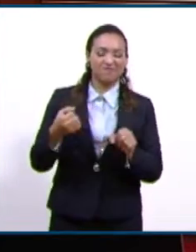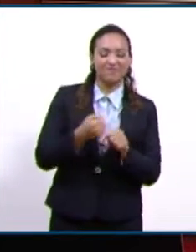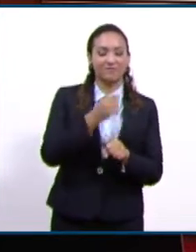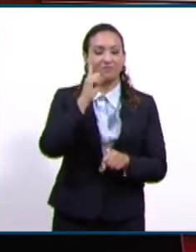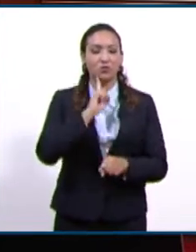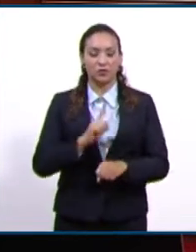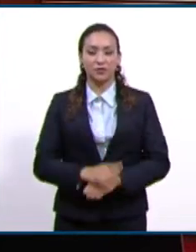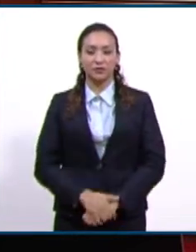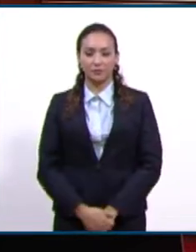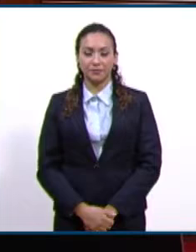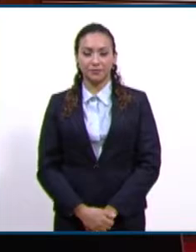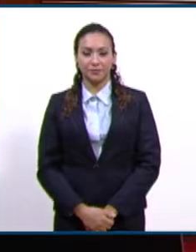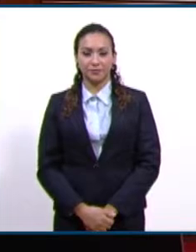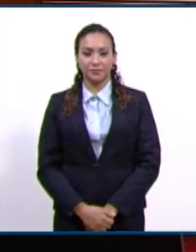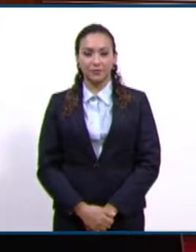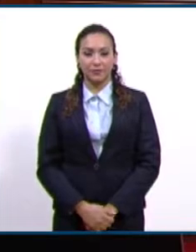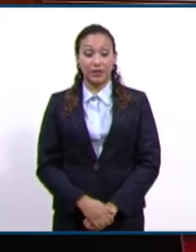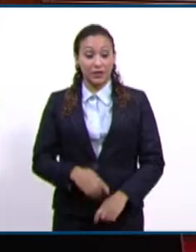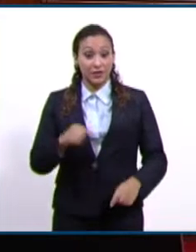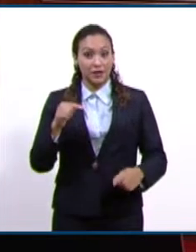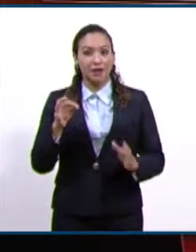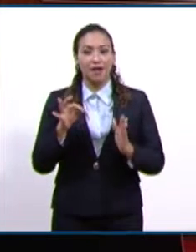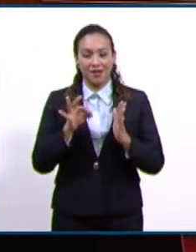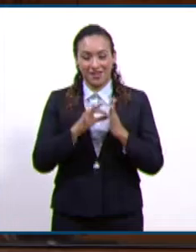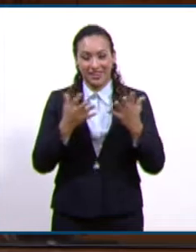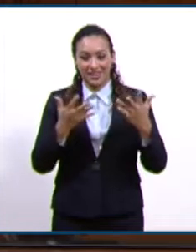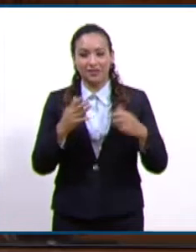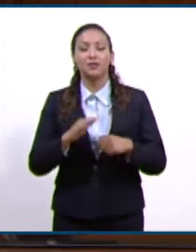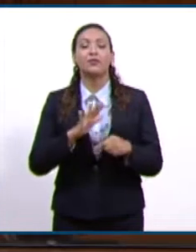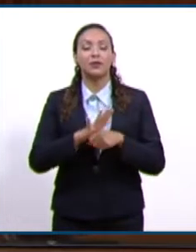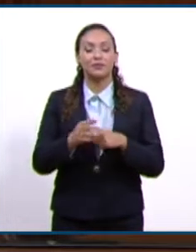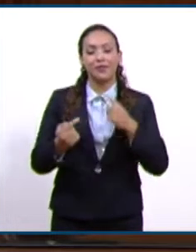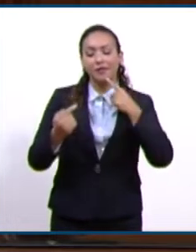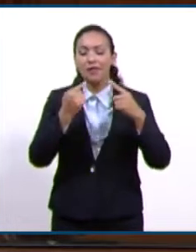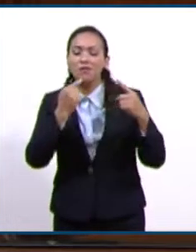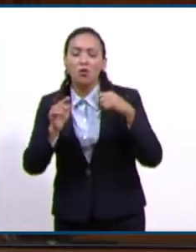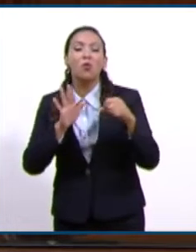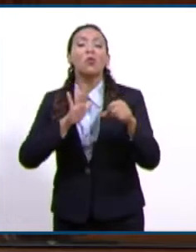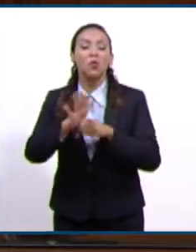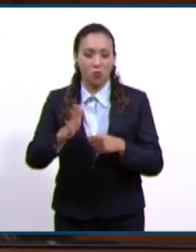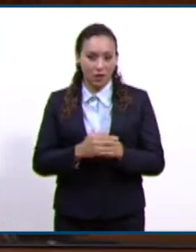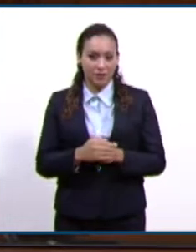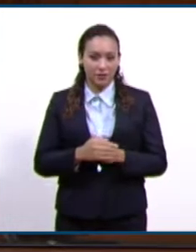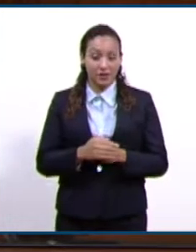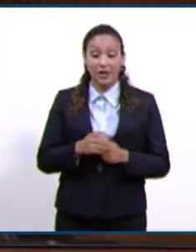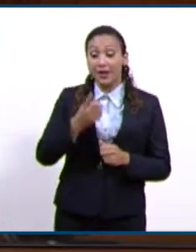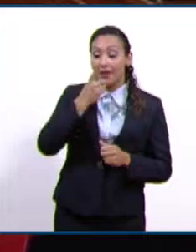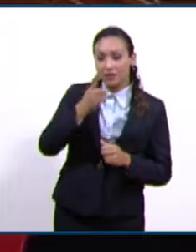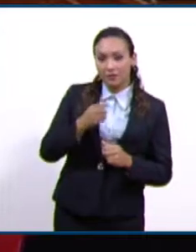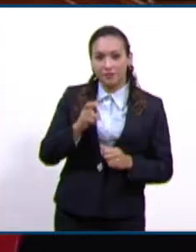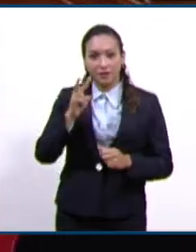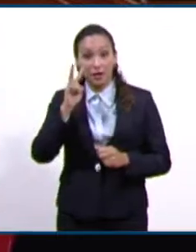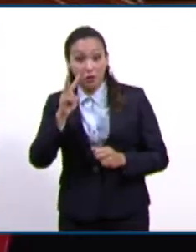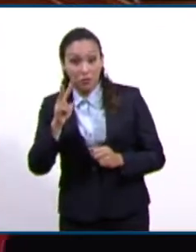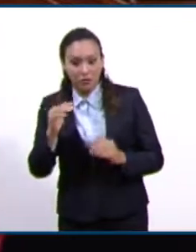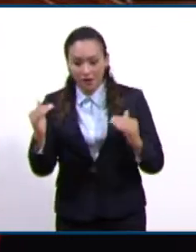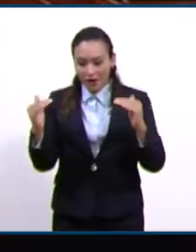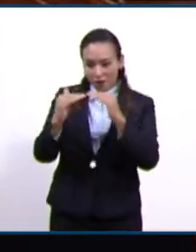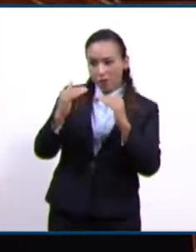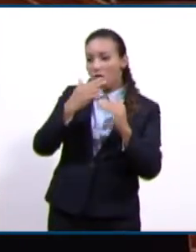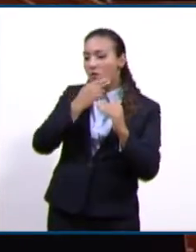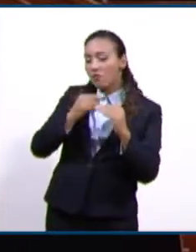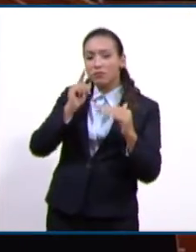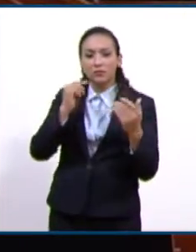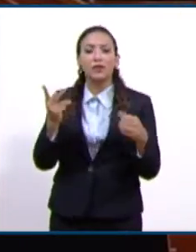El punto de debate era si estas disposiciones discriminaban y no garantizaban igualdad a los hombres. Escuchemos